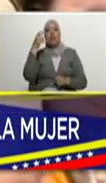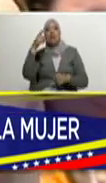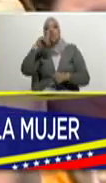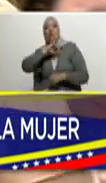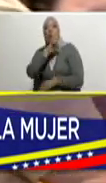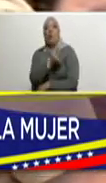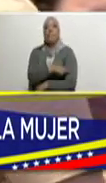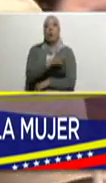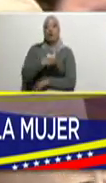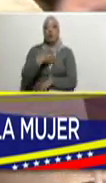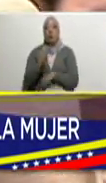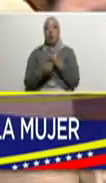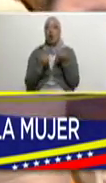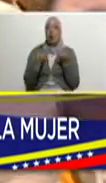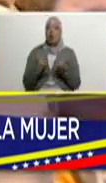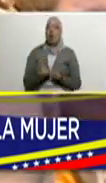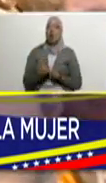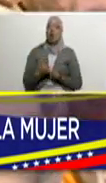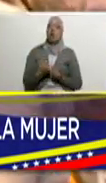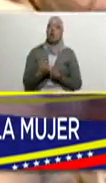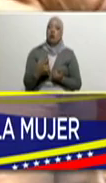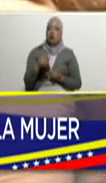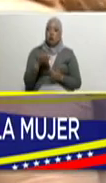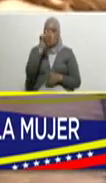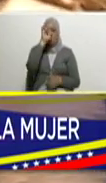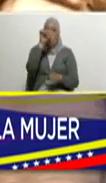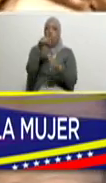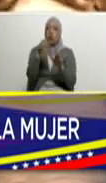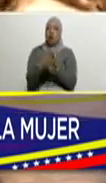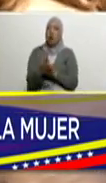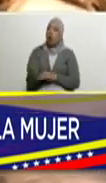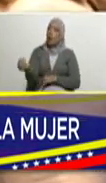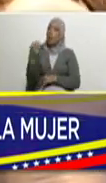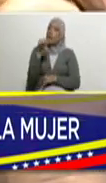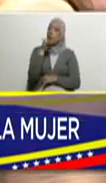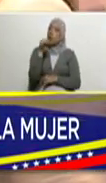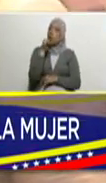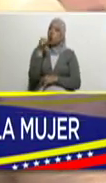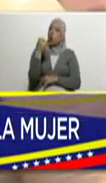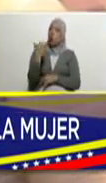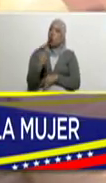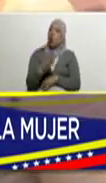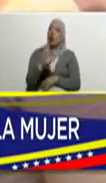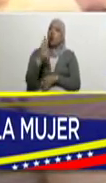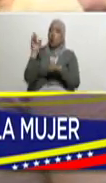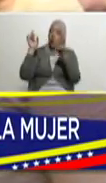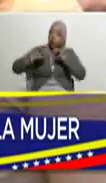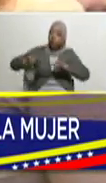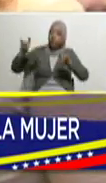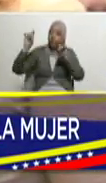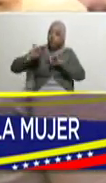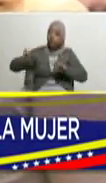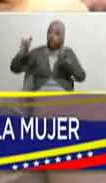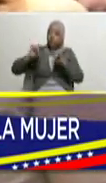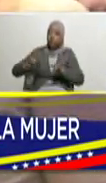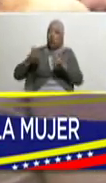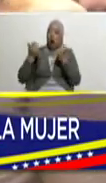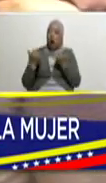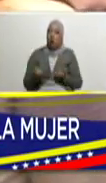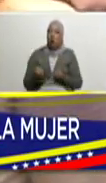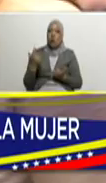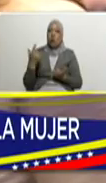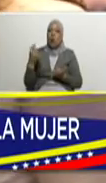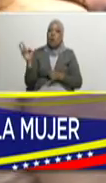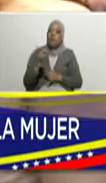empodere pueda definitivamente alcanzar el máximo nivel de formación en estos momentos